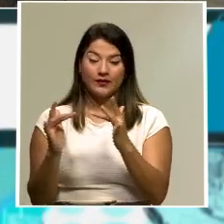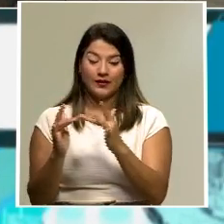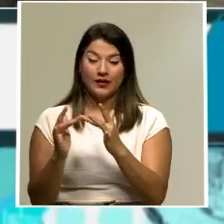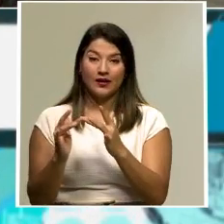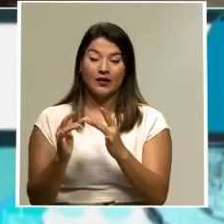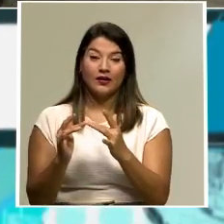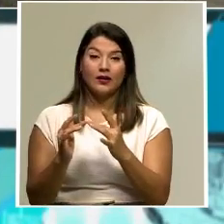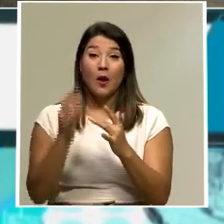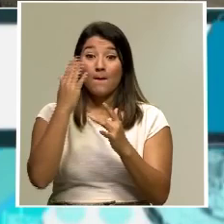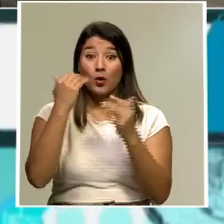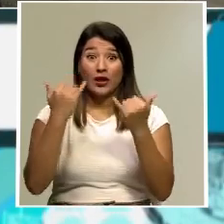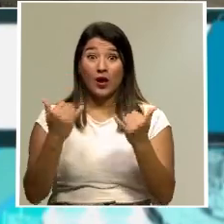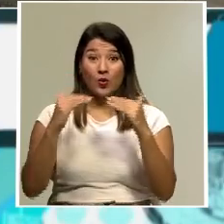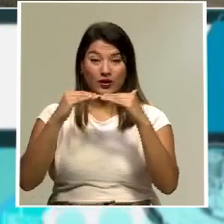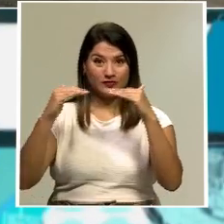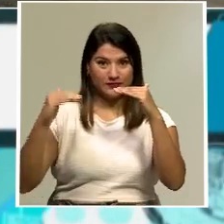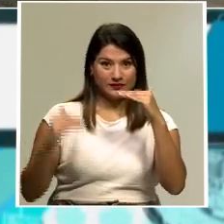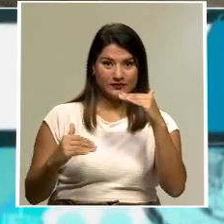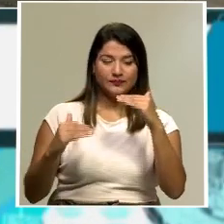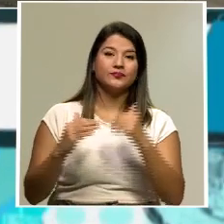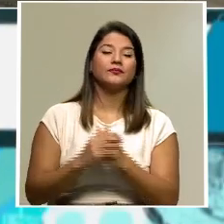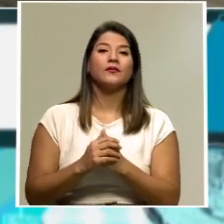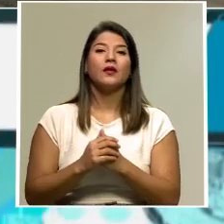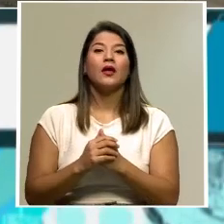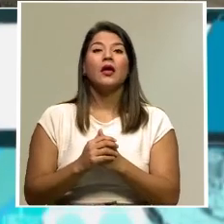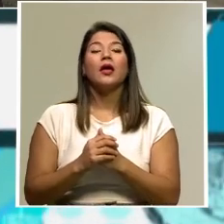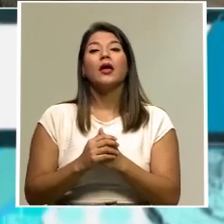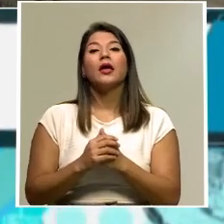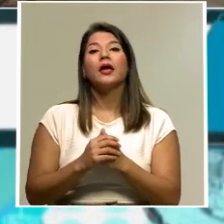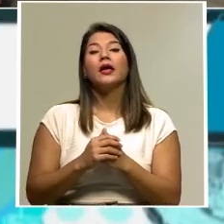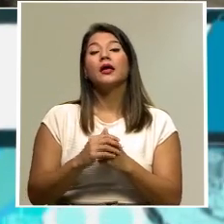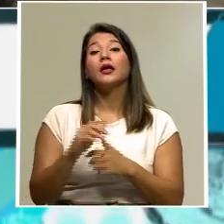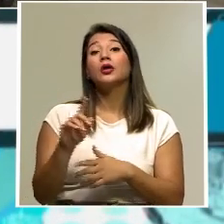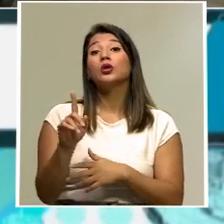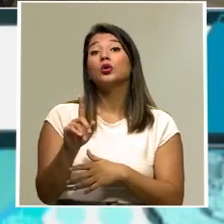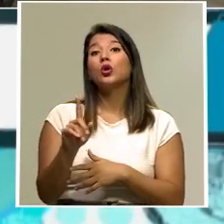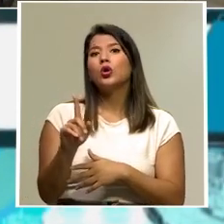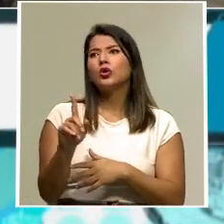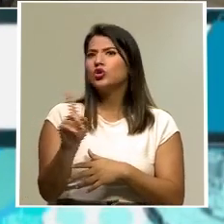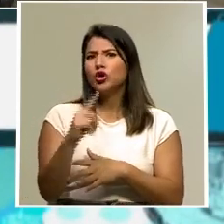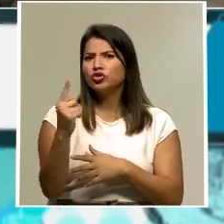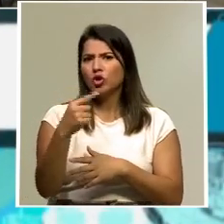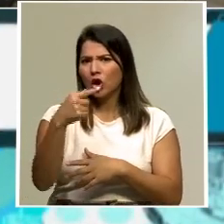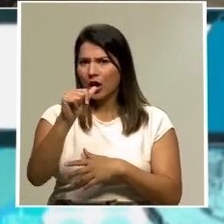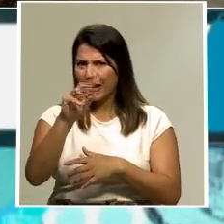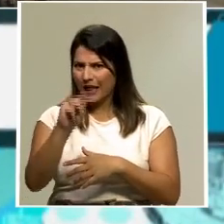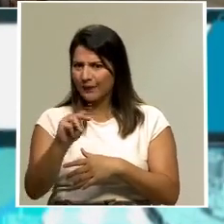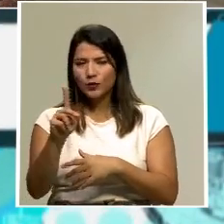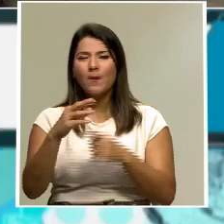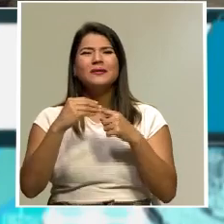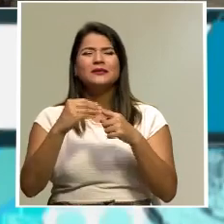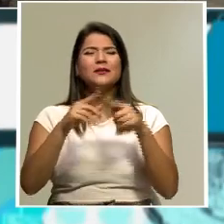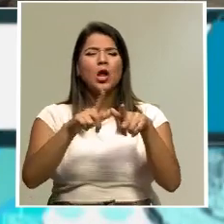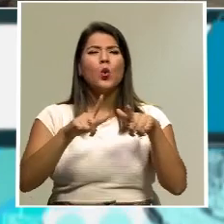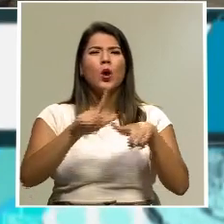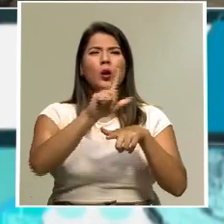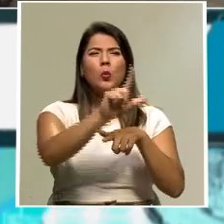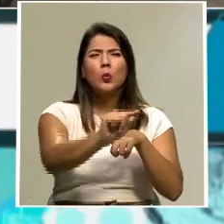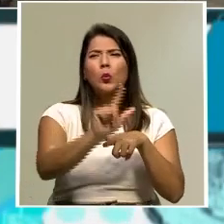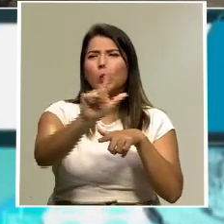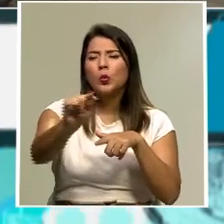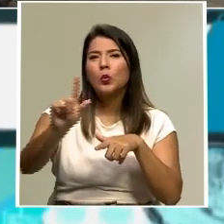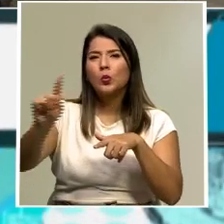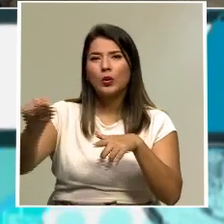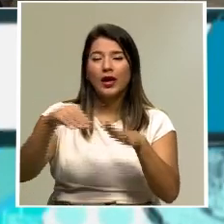que existe. Más allá del gran área metropolitana, sobre todo en las zonas rurales de nuestro país, evidentemente